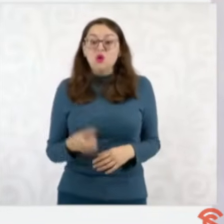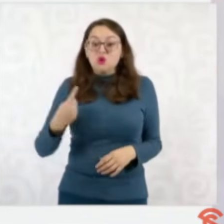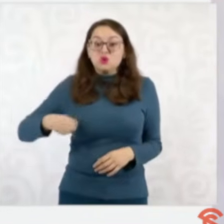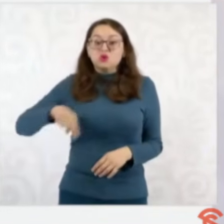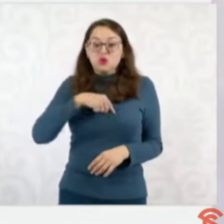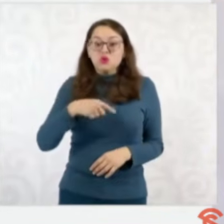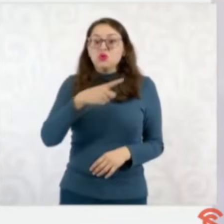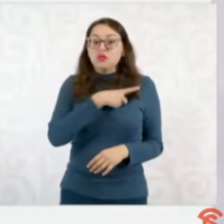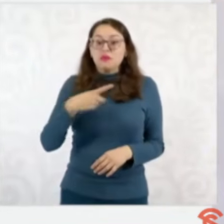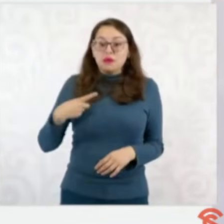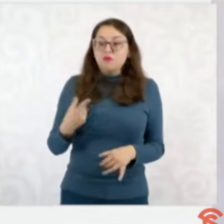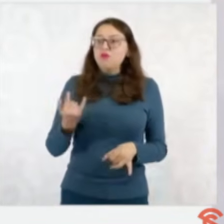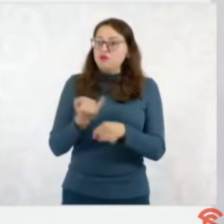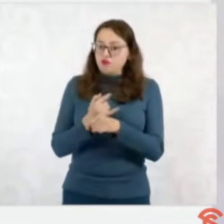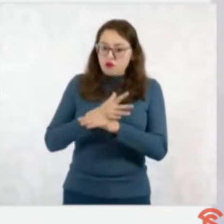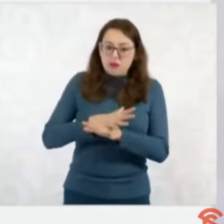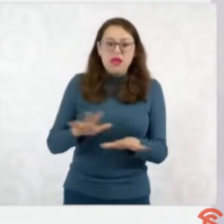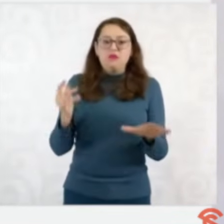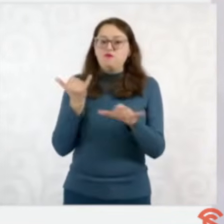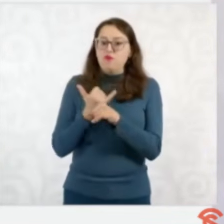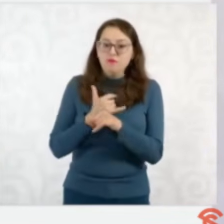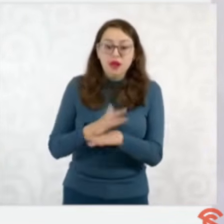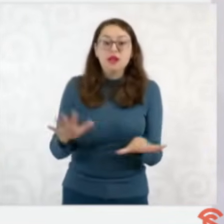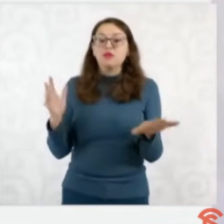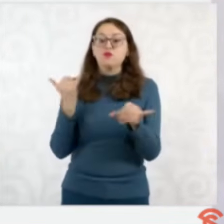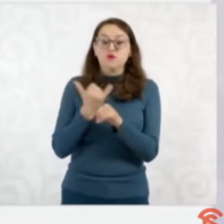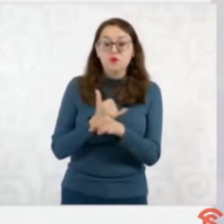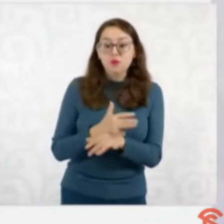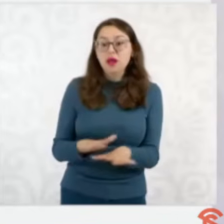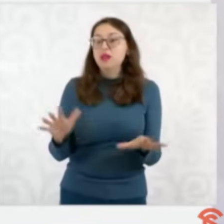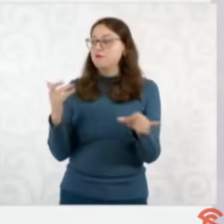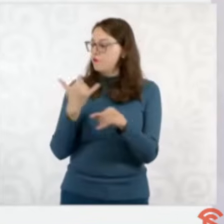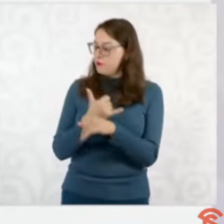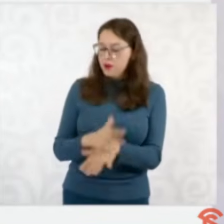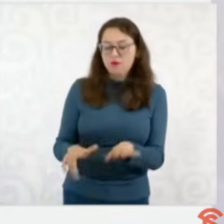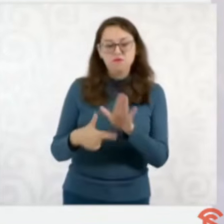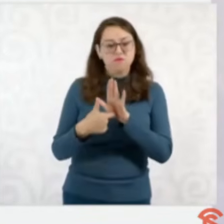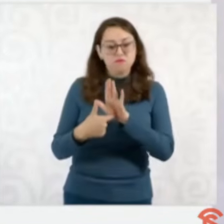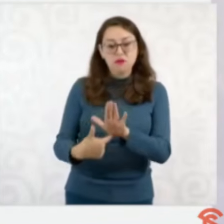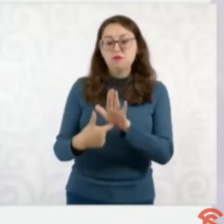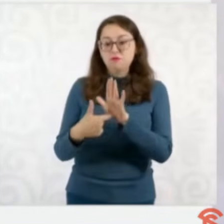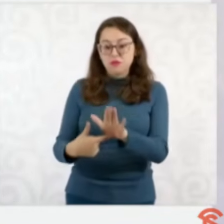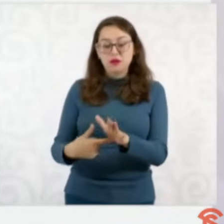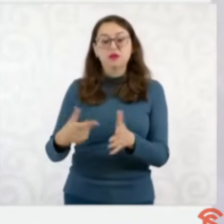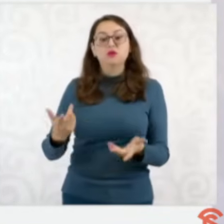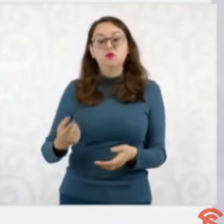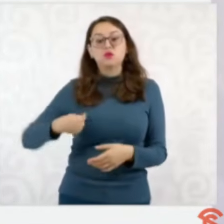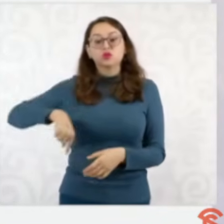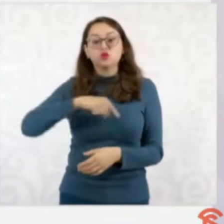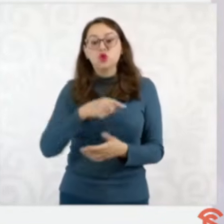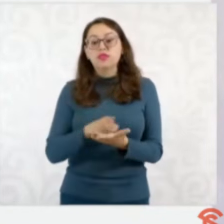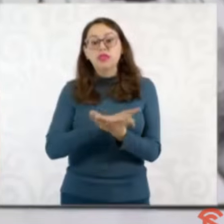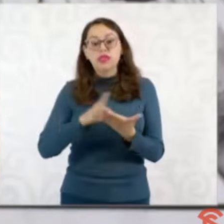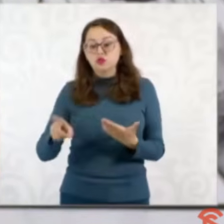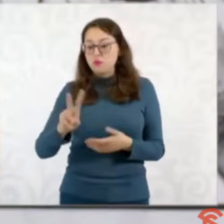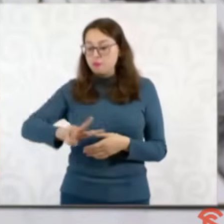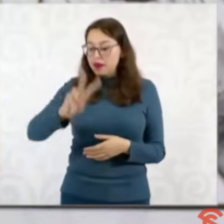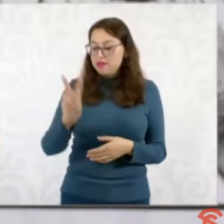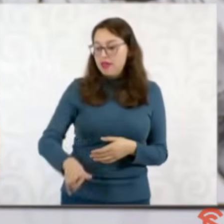Informar, informar, informar, informar. Derecho a decir la verdad y a